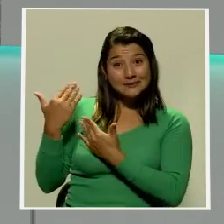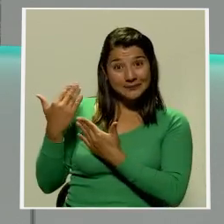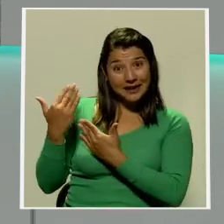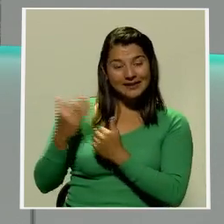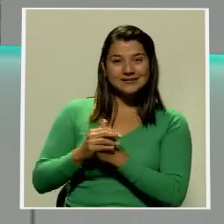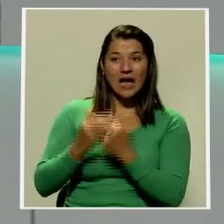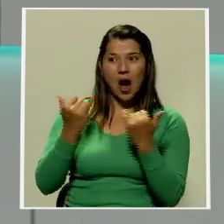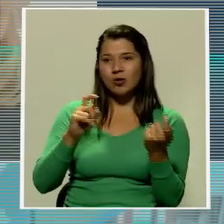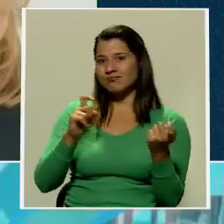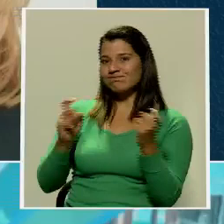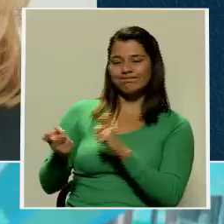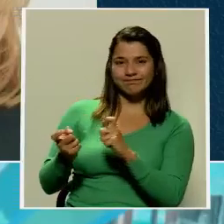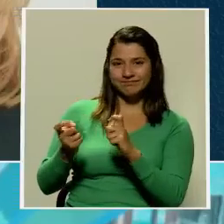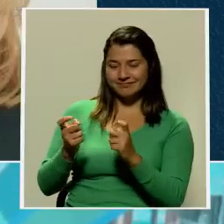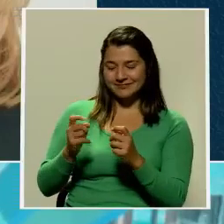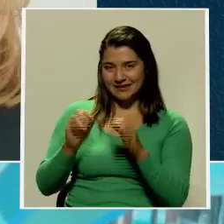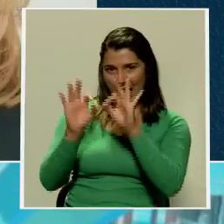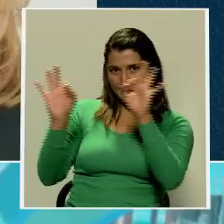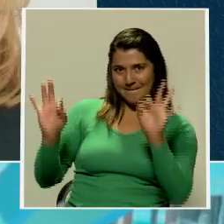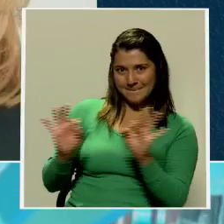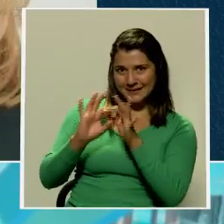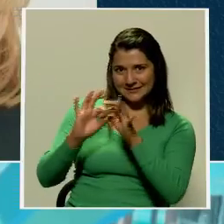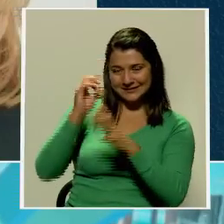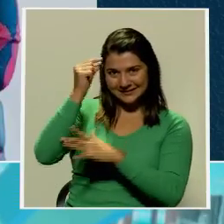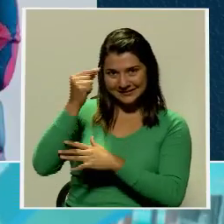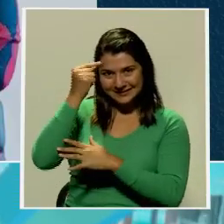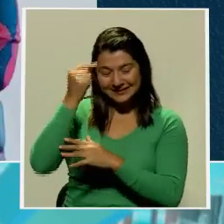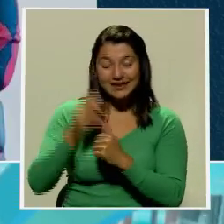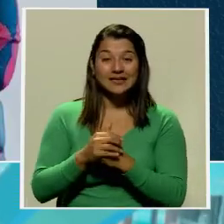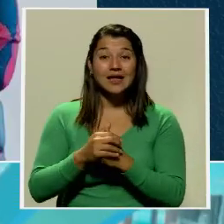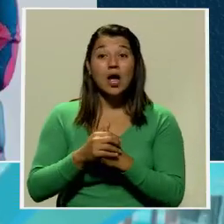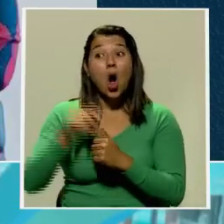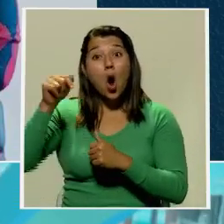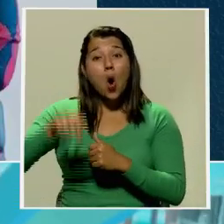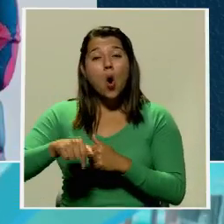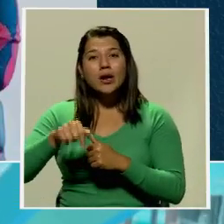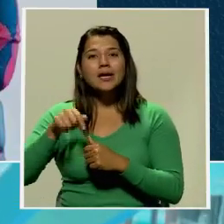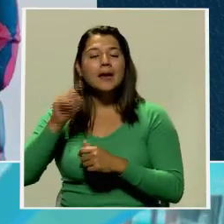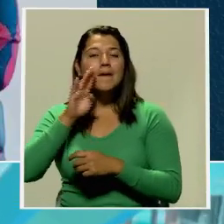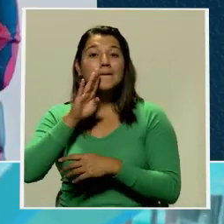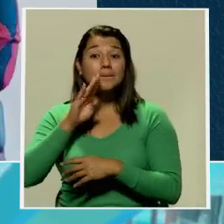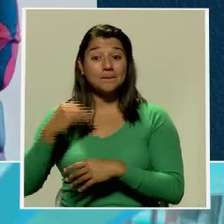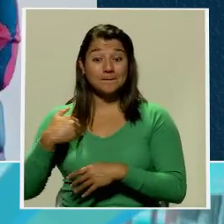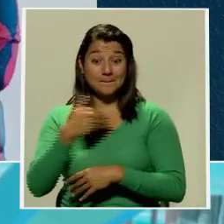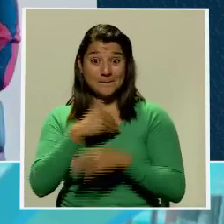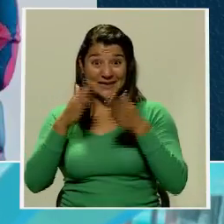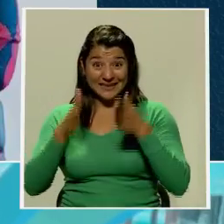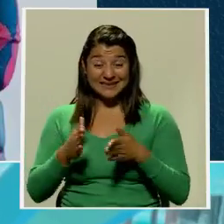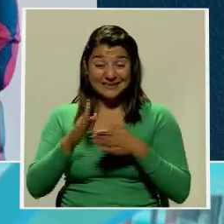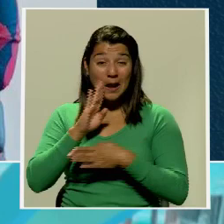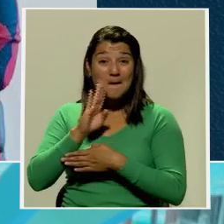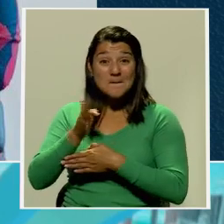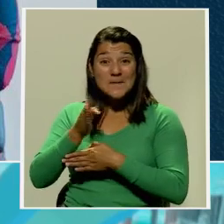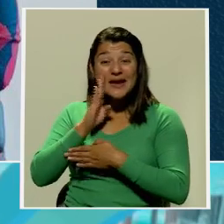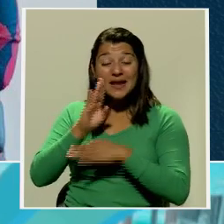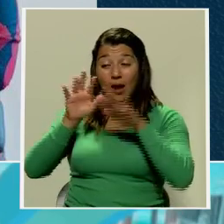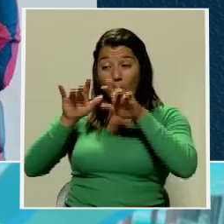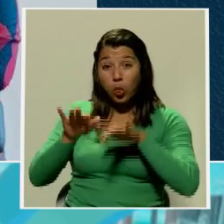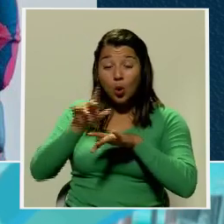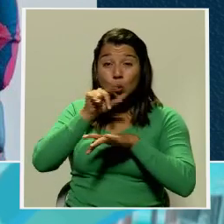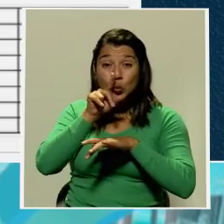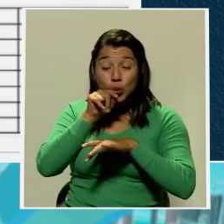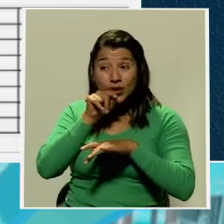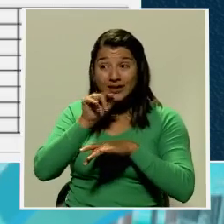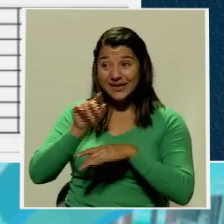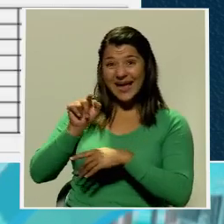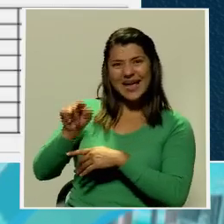tuit publicado por la secretaria de Estado de Presupuesto de Bélgica, Eva de Blicker, no hizo otra